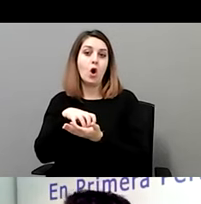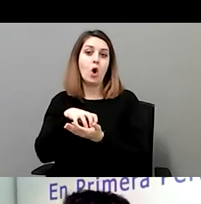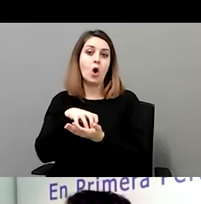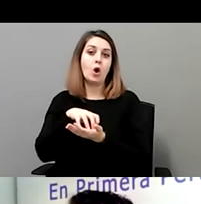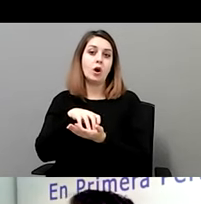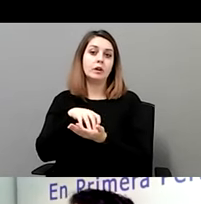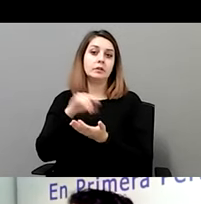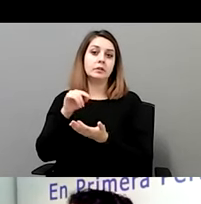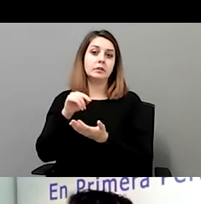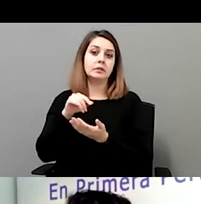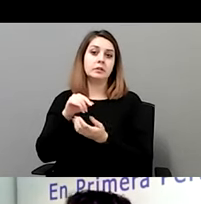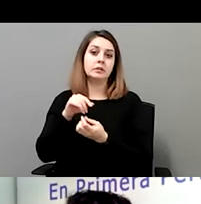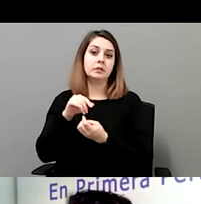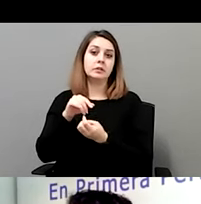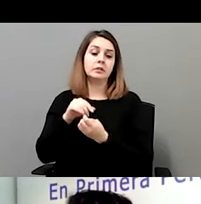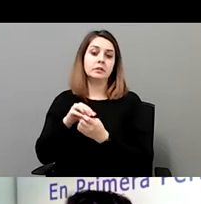y que